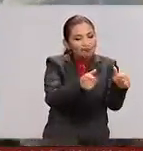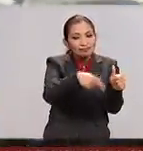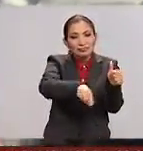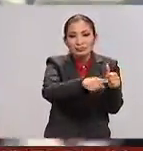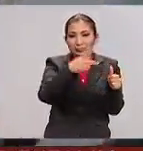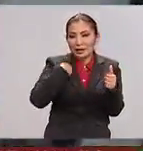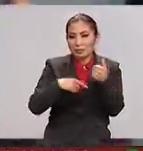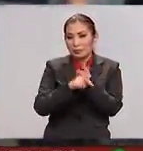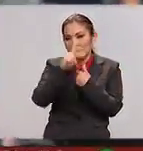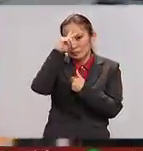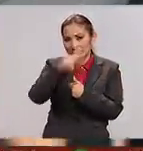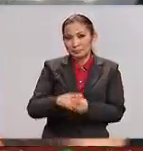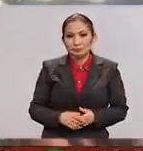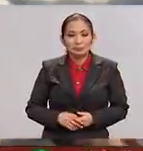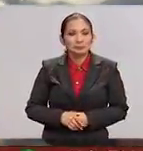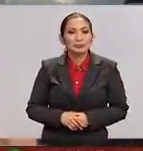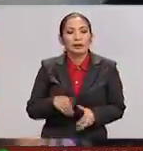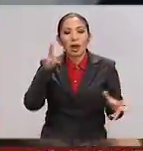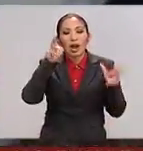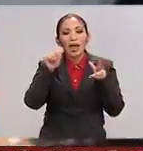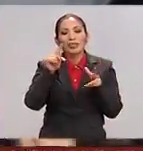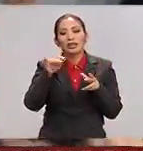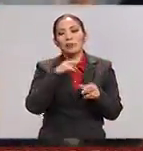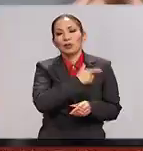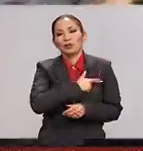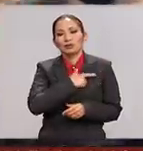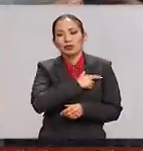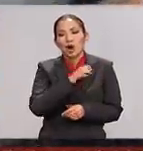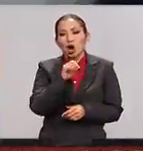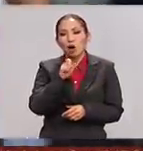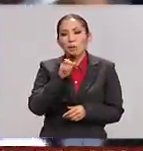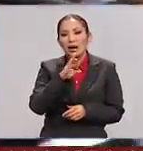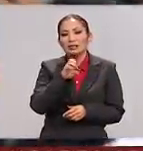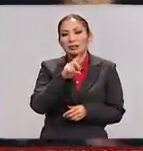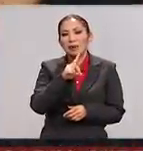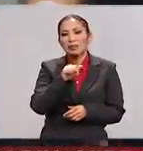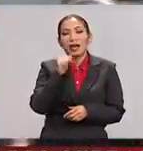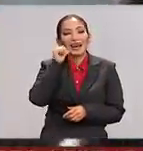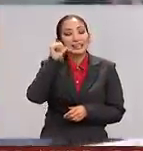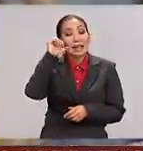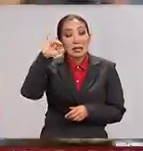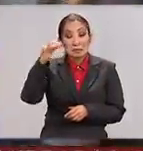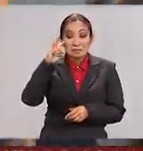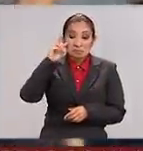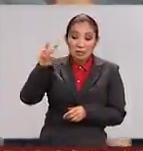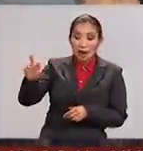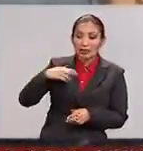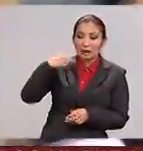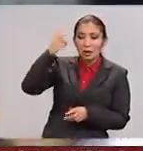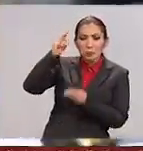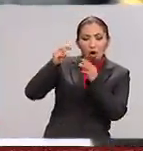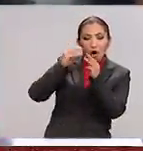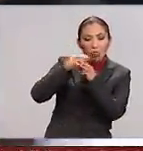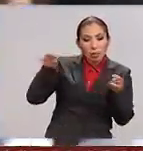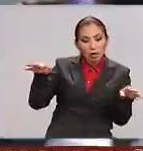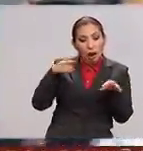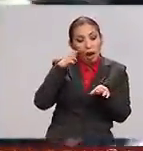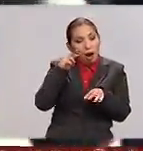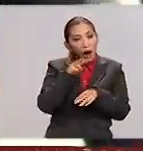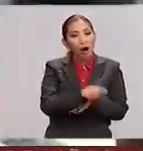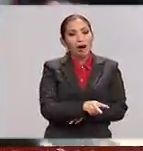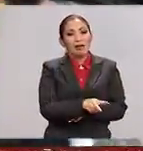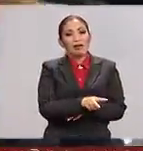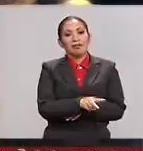problemas de México. ¿Qué tal, Andrés? Te saluda con mucho gusto Omar Cepeda Castro. Ayer una imagen que pues recorrió el mundo fue